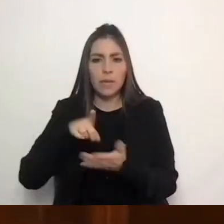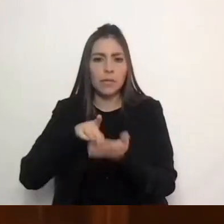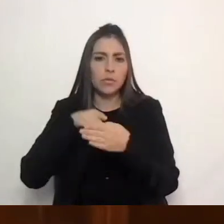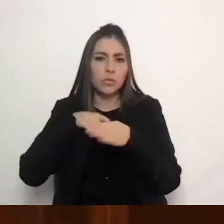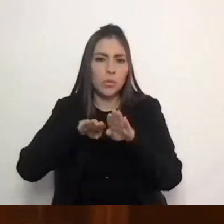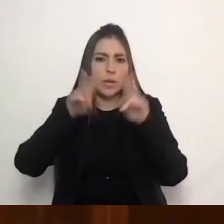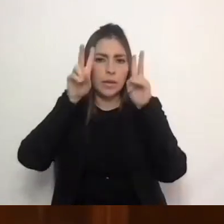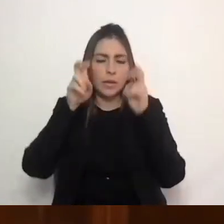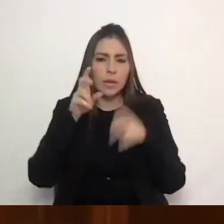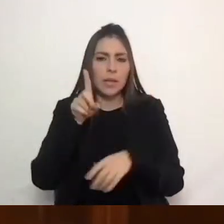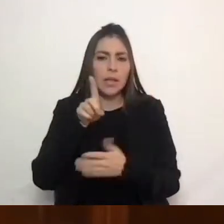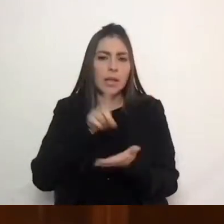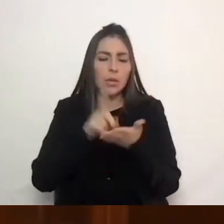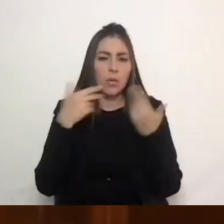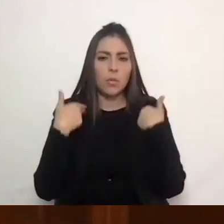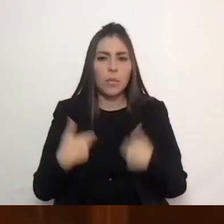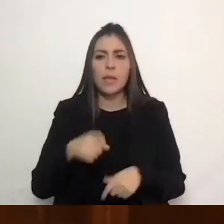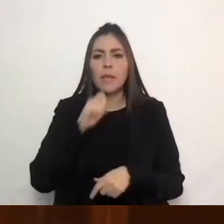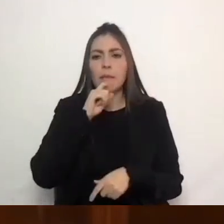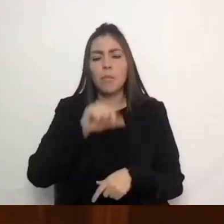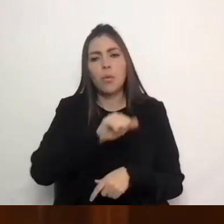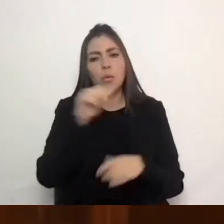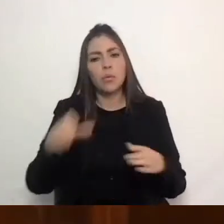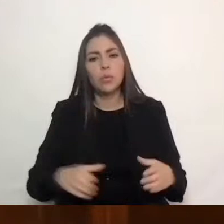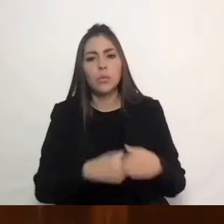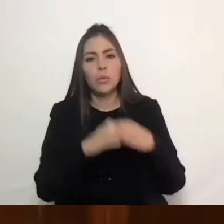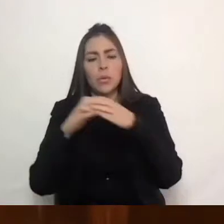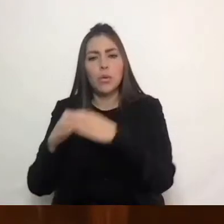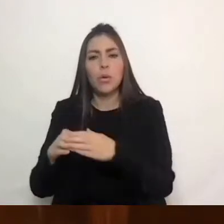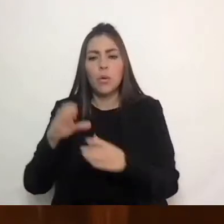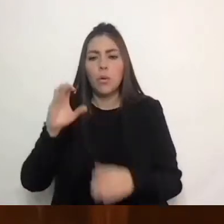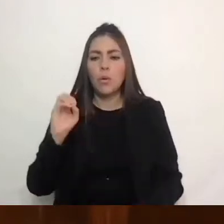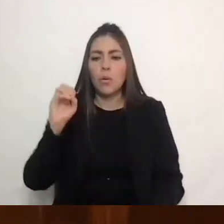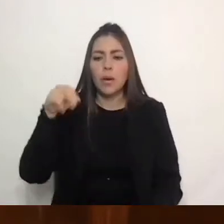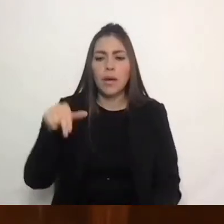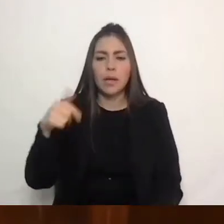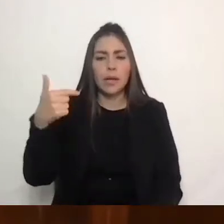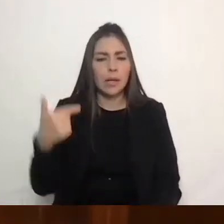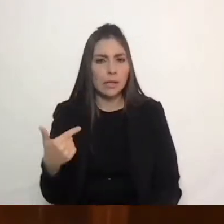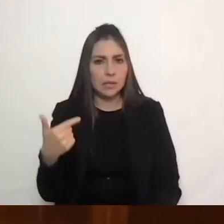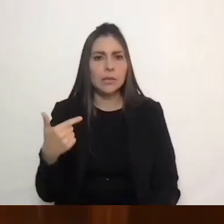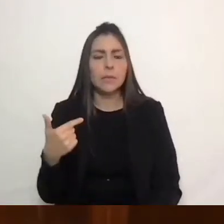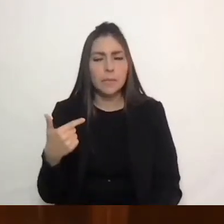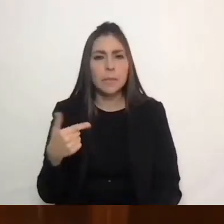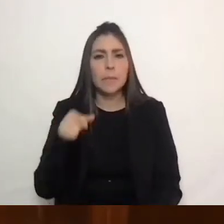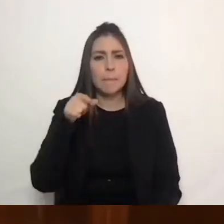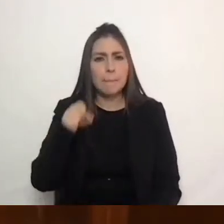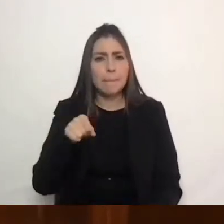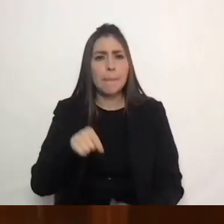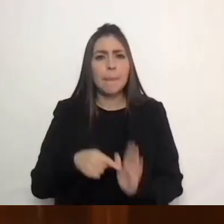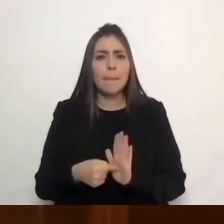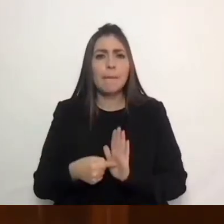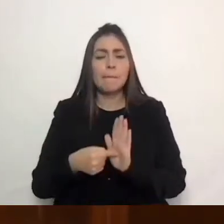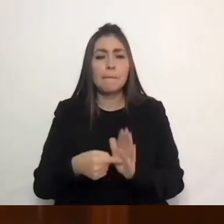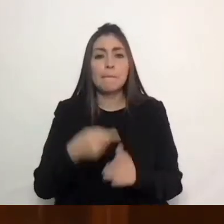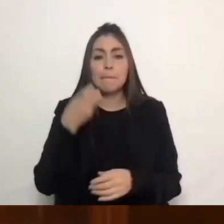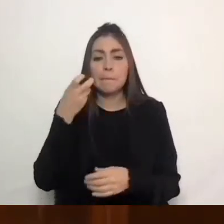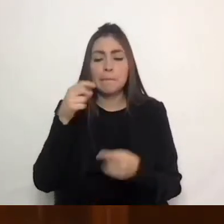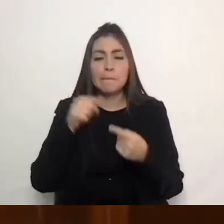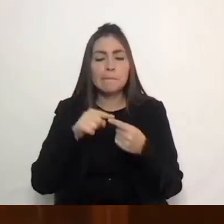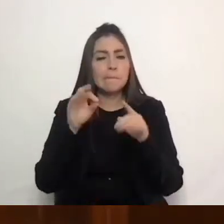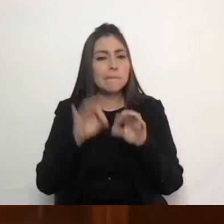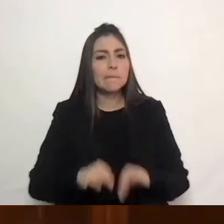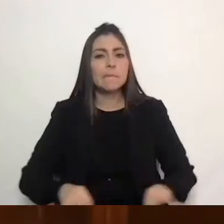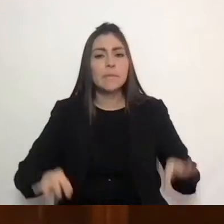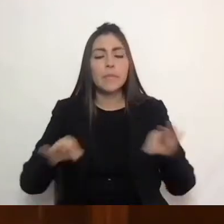de organizaciones no gubernamentales, ONGs. La declaración es uno de los instrumentos claves